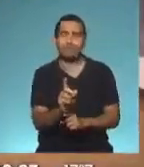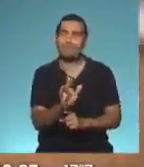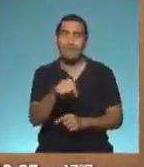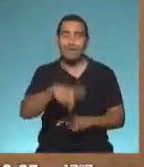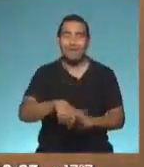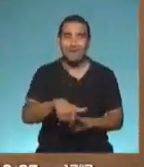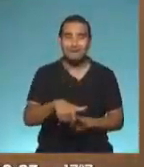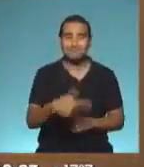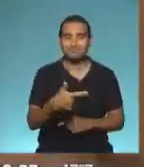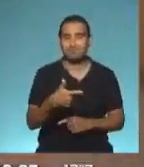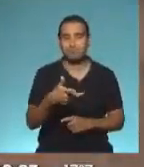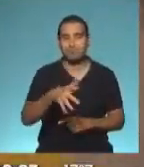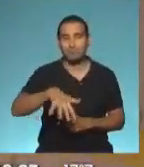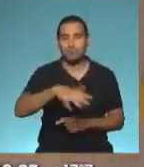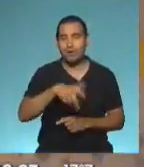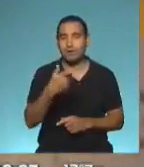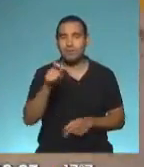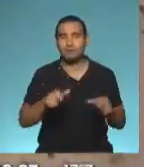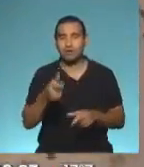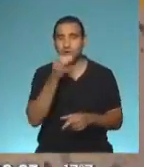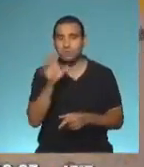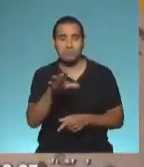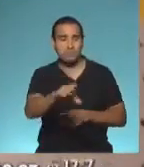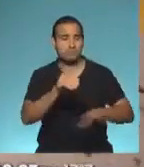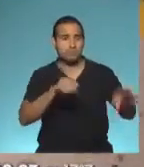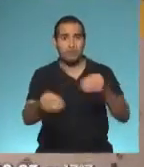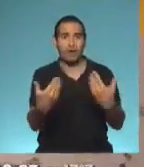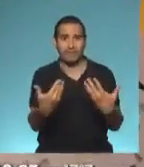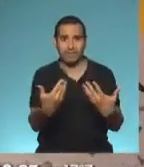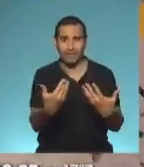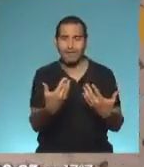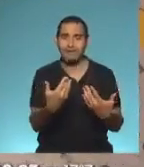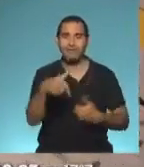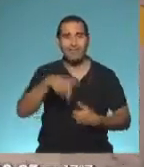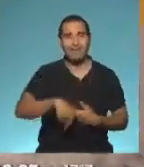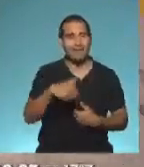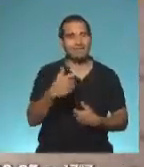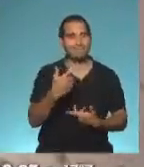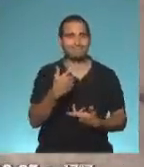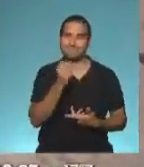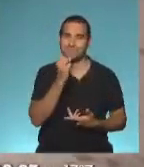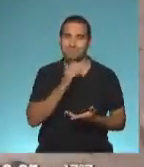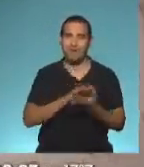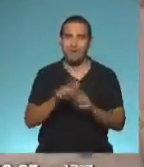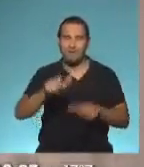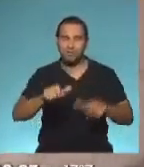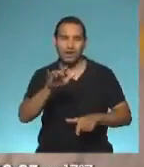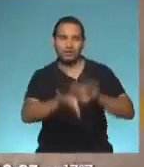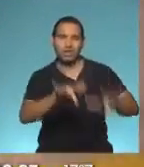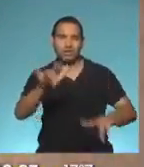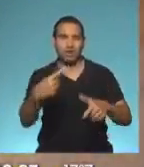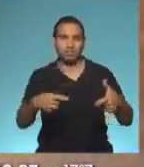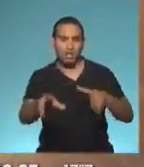este es un auto servicio asistido entonces lo que nosotros hacemos es tratar de evitar que la gente esté tocando la